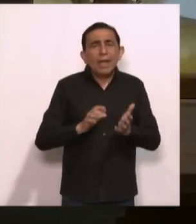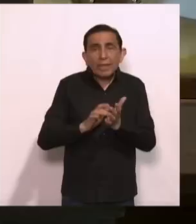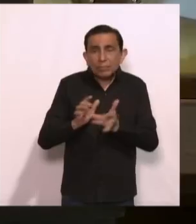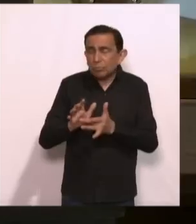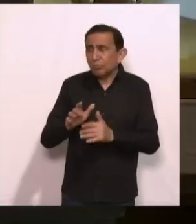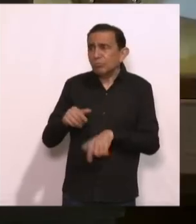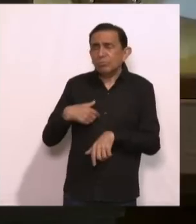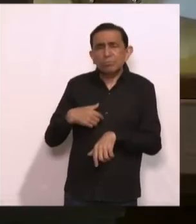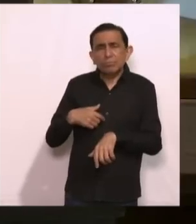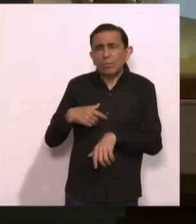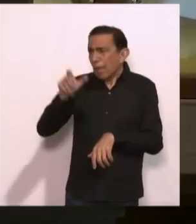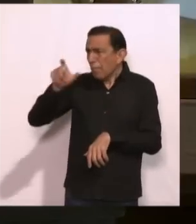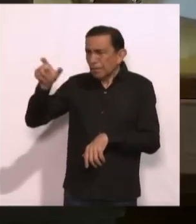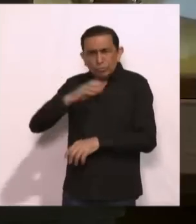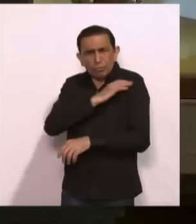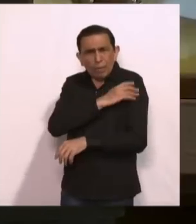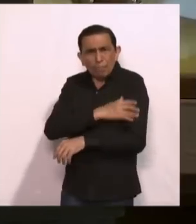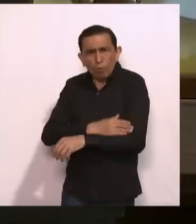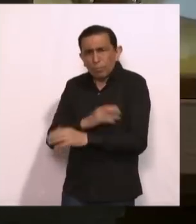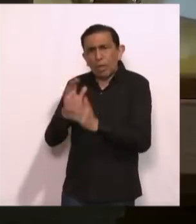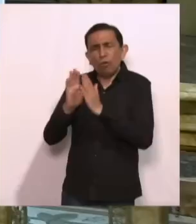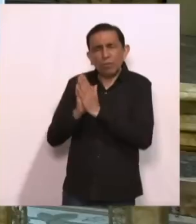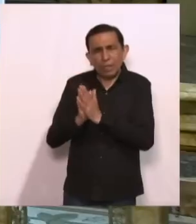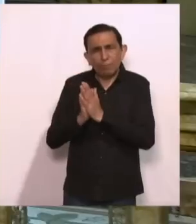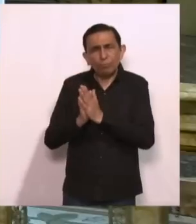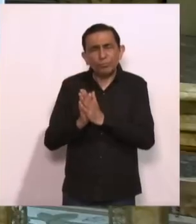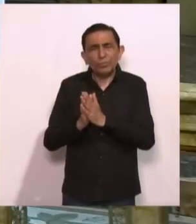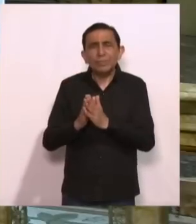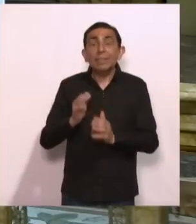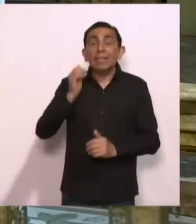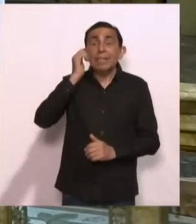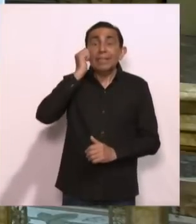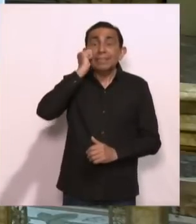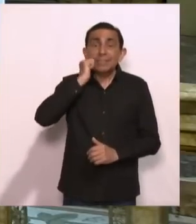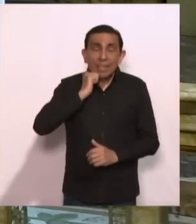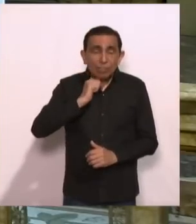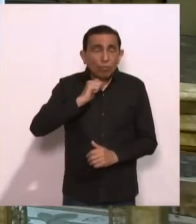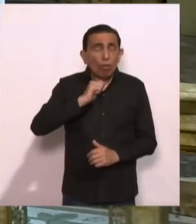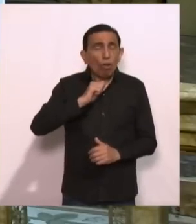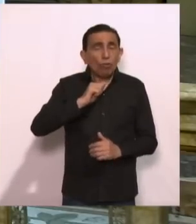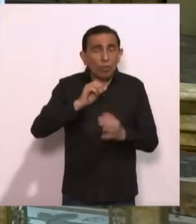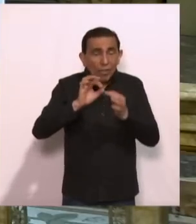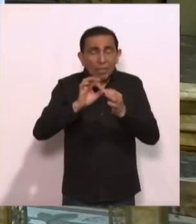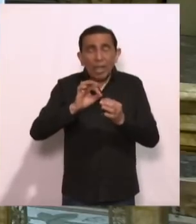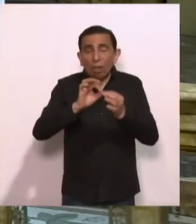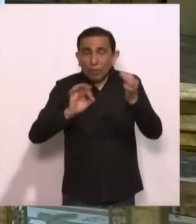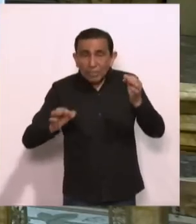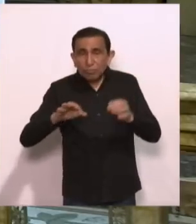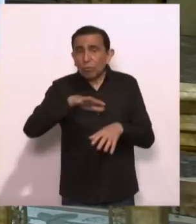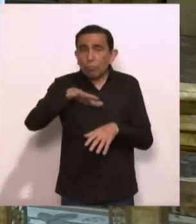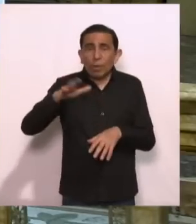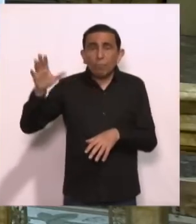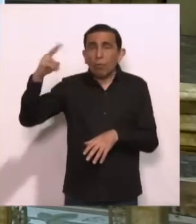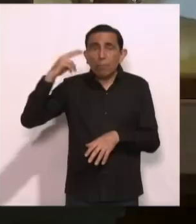toda clase de pobreza. Oremos. Escucha, Señor, la oración de tu pueblo. Para que en